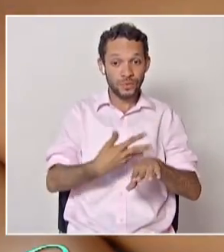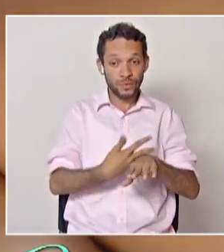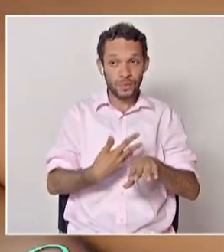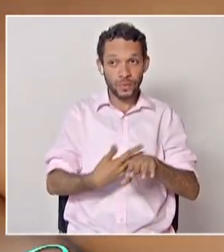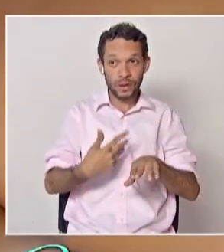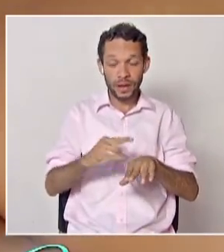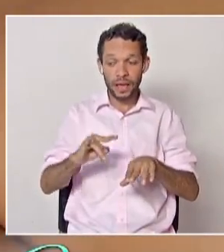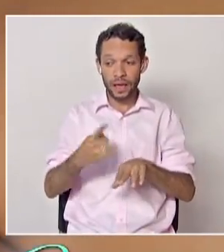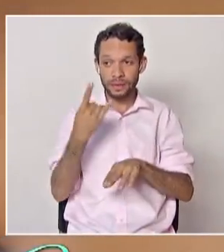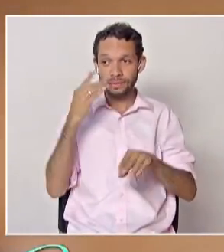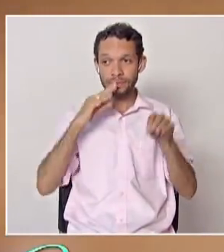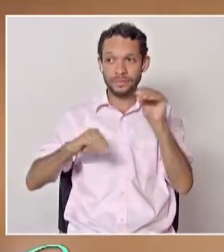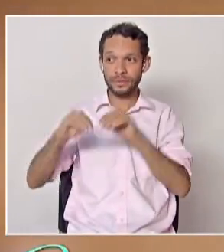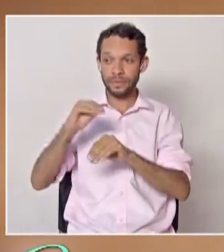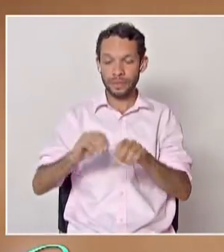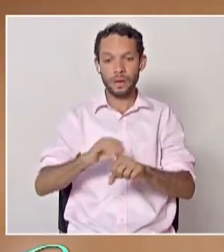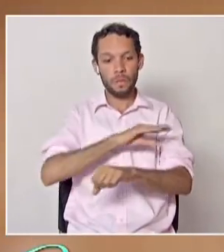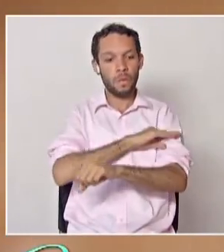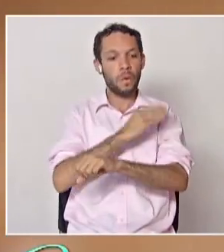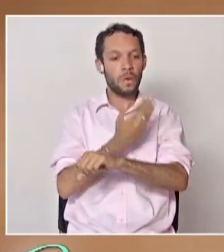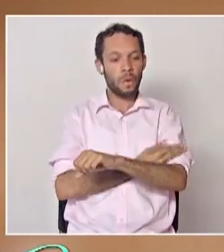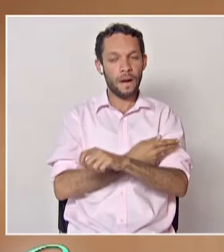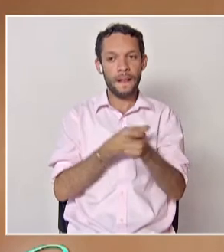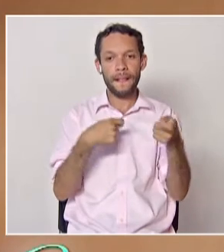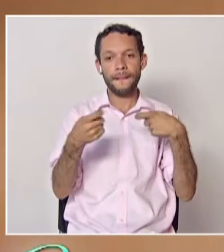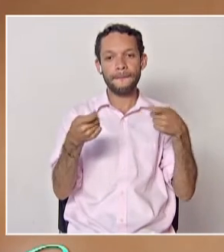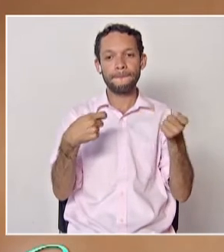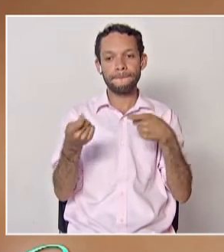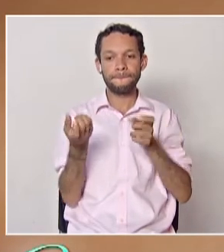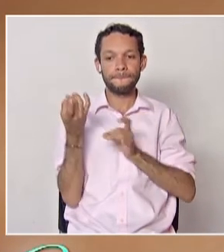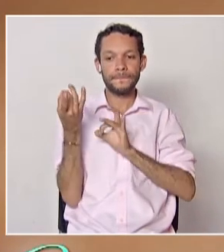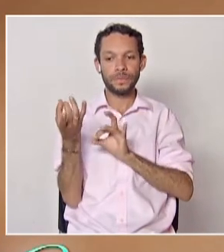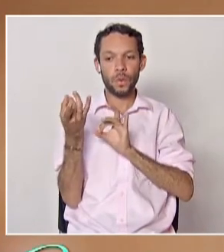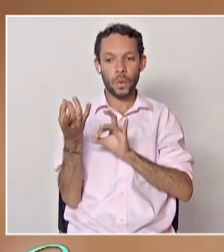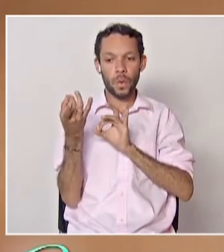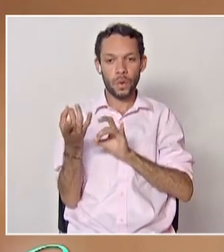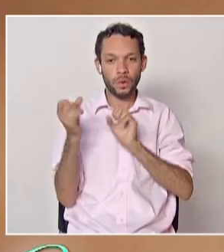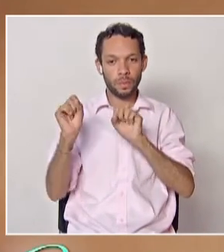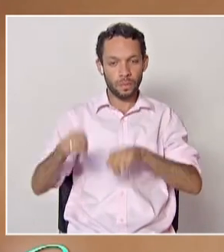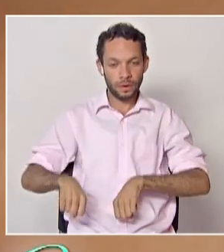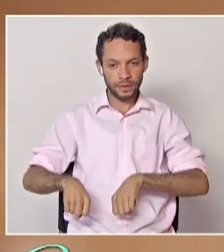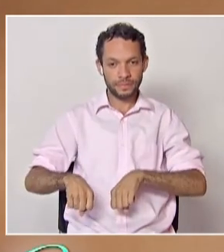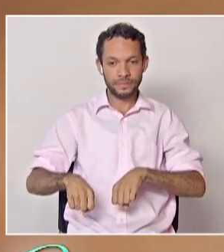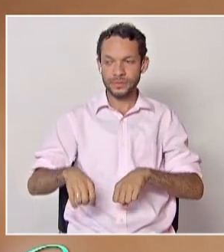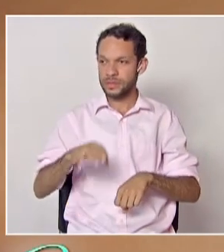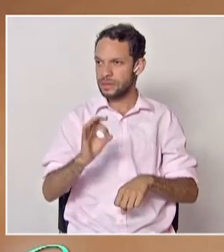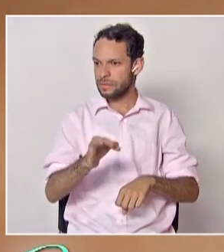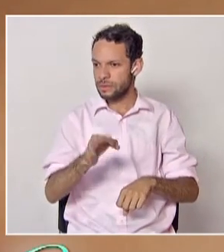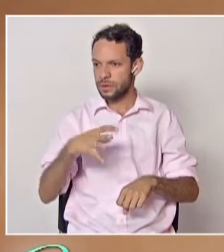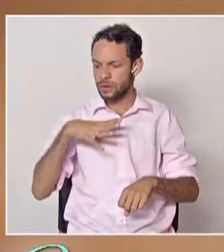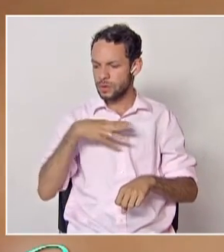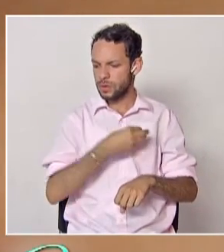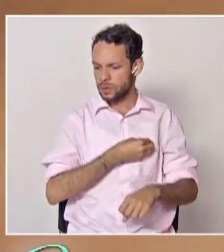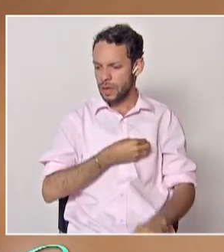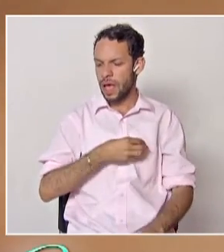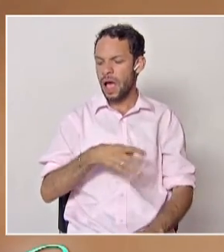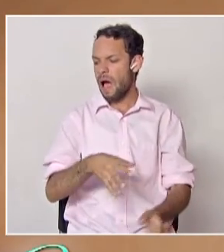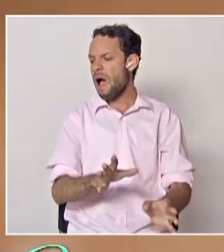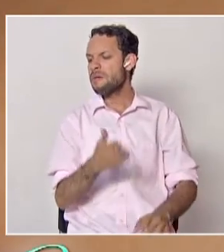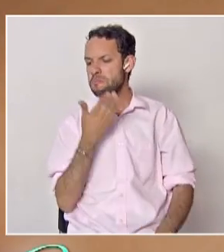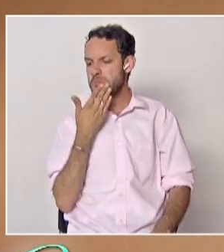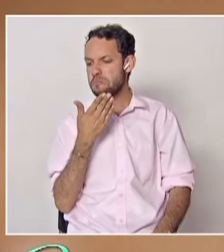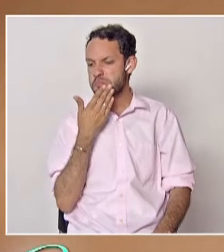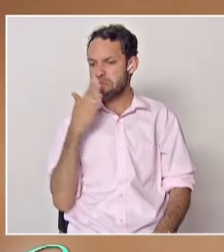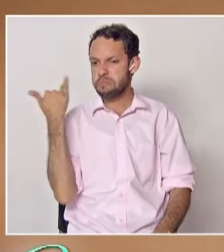un accidente, el cuerpo es capaz también de manejar un dolor y de muchas otras patologías. Lo que pasa es que creemos que,